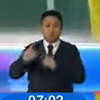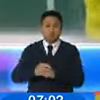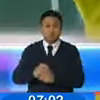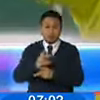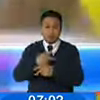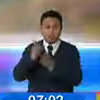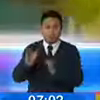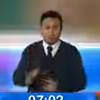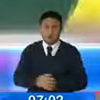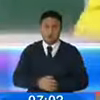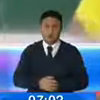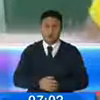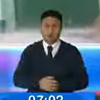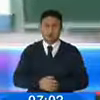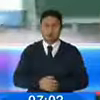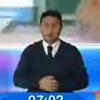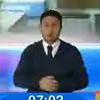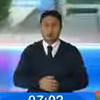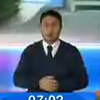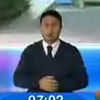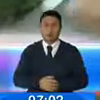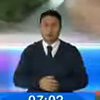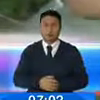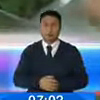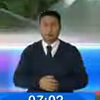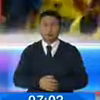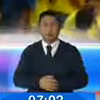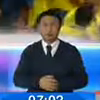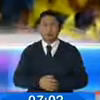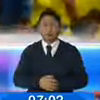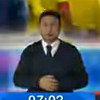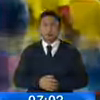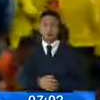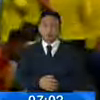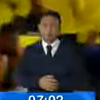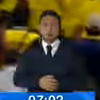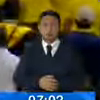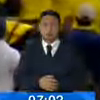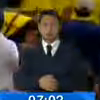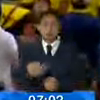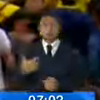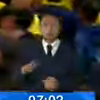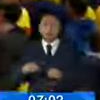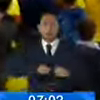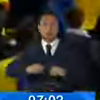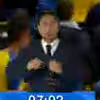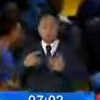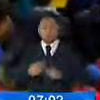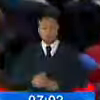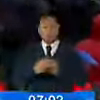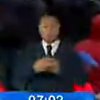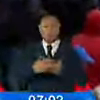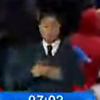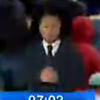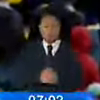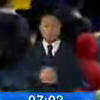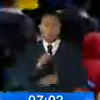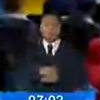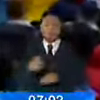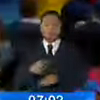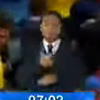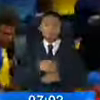declaración, pero no se ha logrado concretar la entrevista. Son las primeras acciones que se emprenden en torno a las agresiones